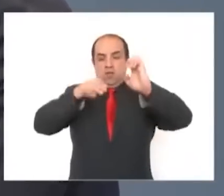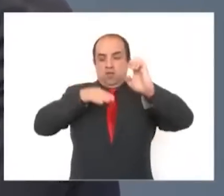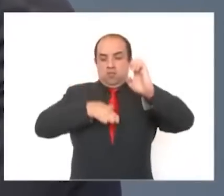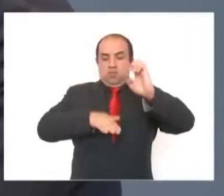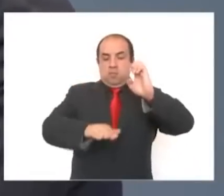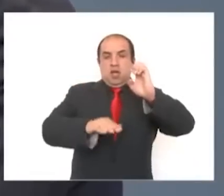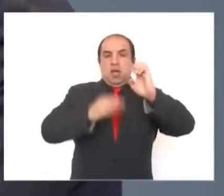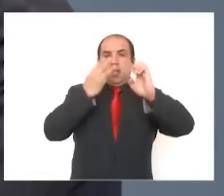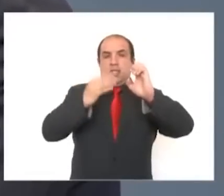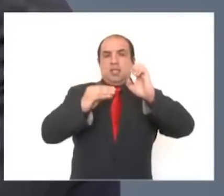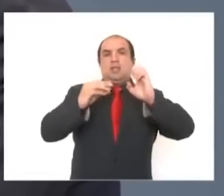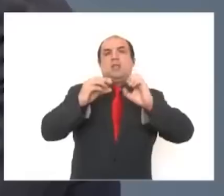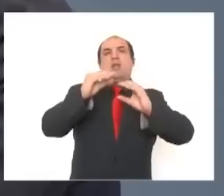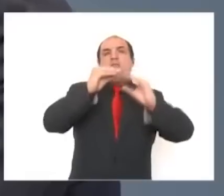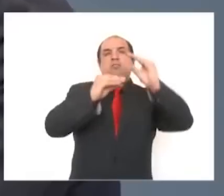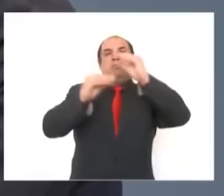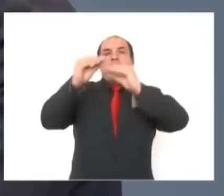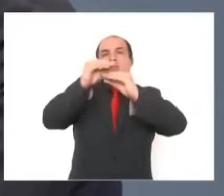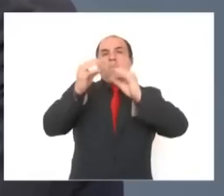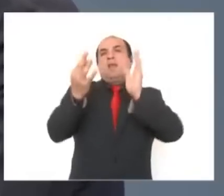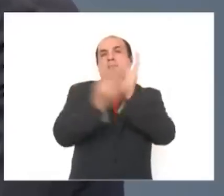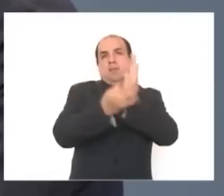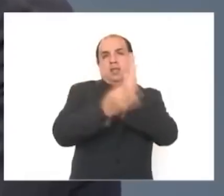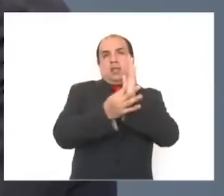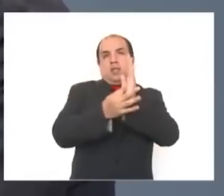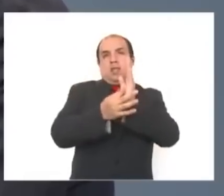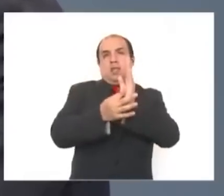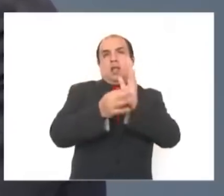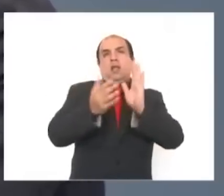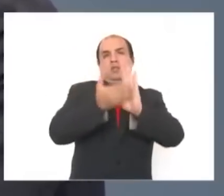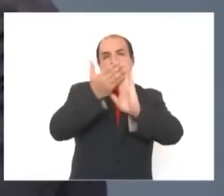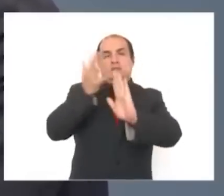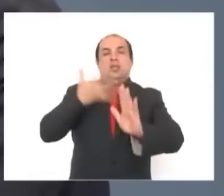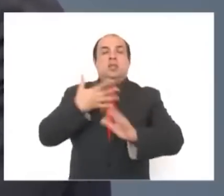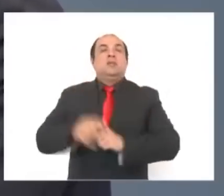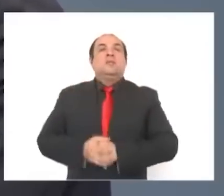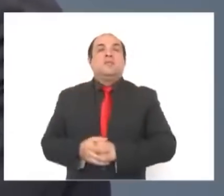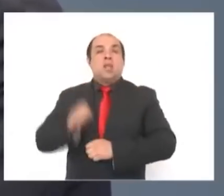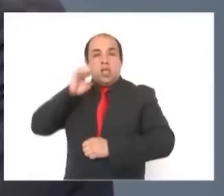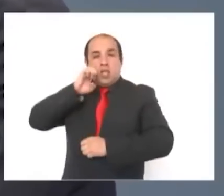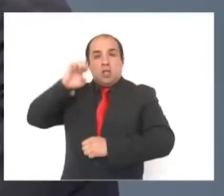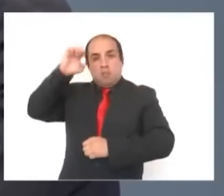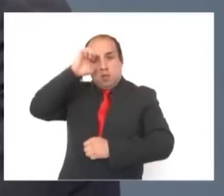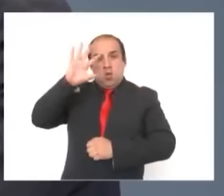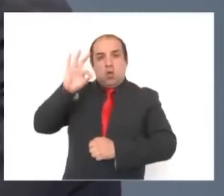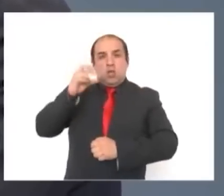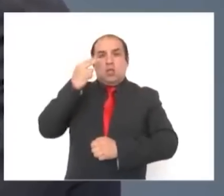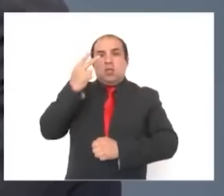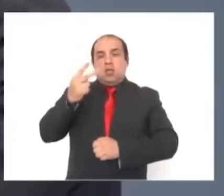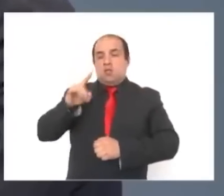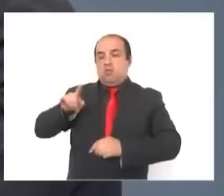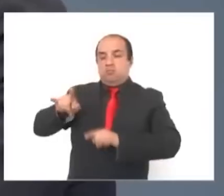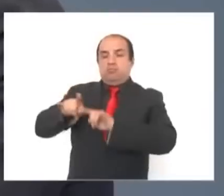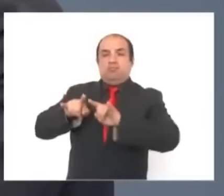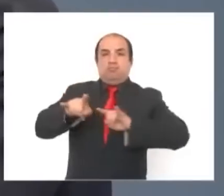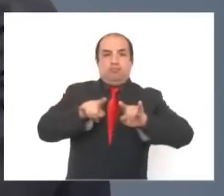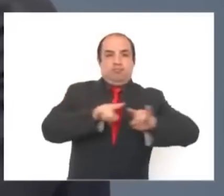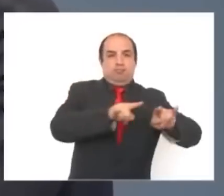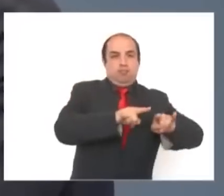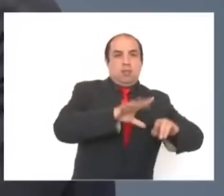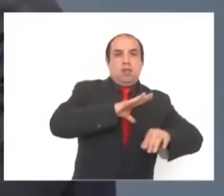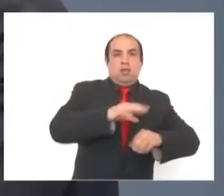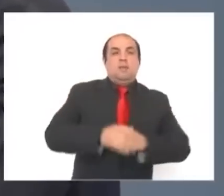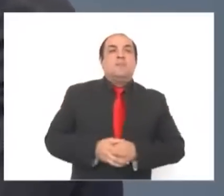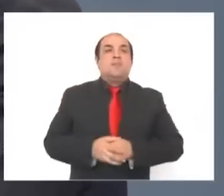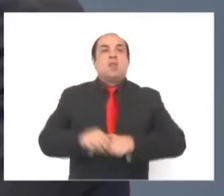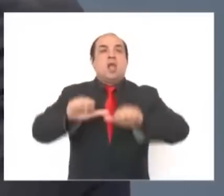estructura metálica, un estacionamiento con 42 cajones en este sótano, un auditorio